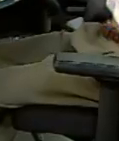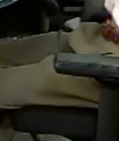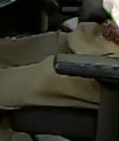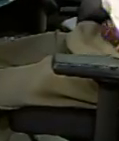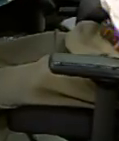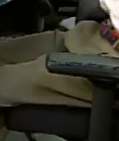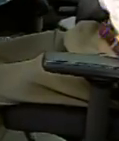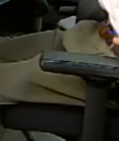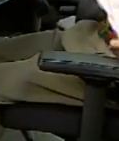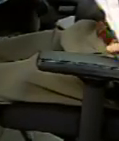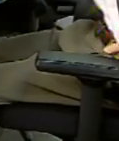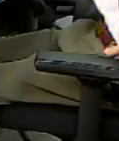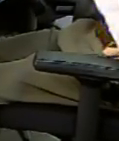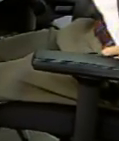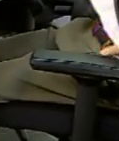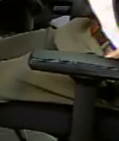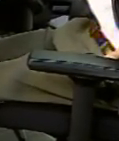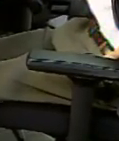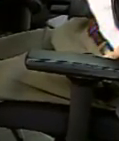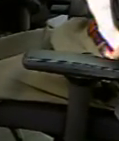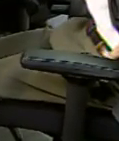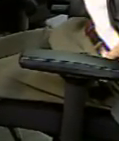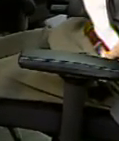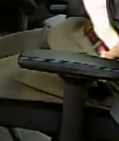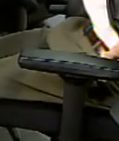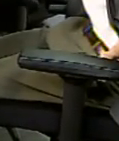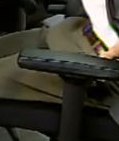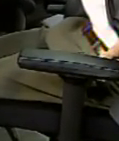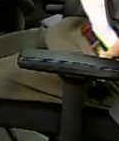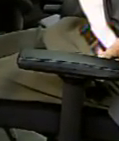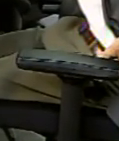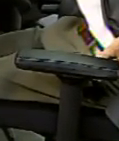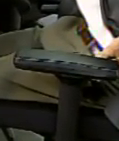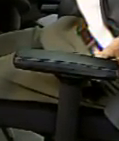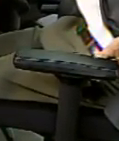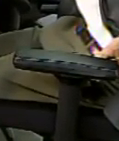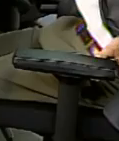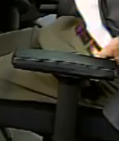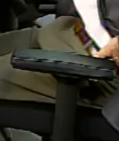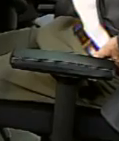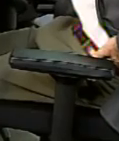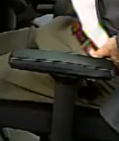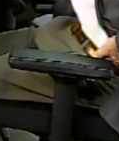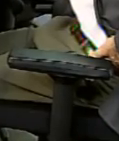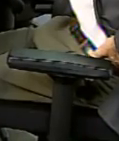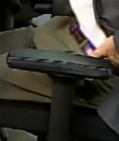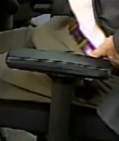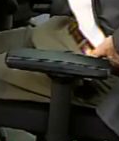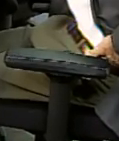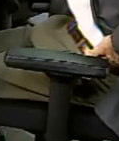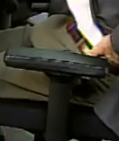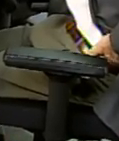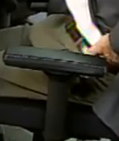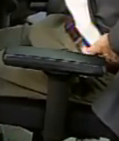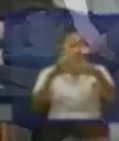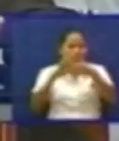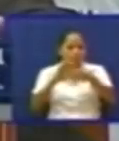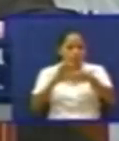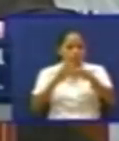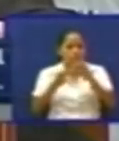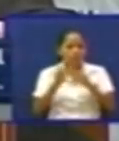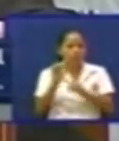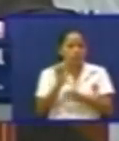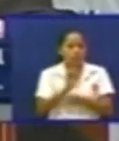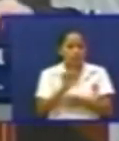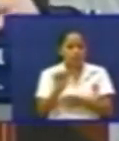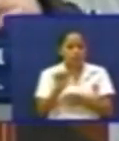las declaraciones del presidente Daniel Ortega, si las tenemos allí, vamos a escucharlas, vamos a ver.